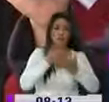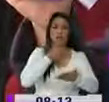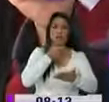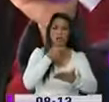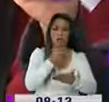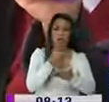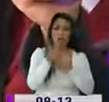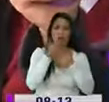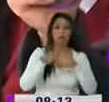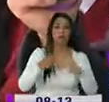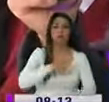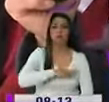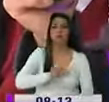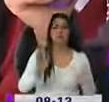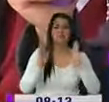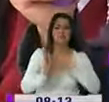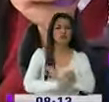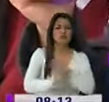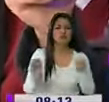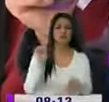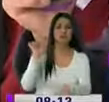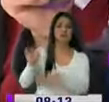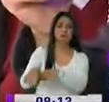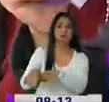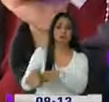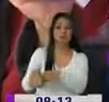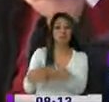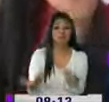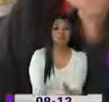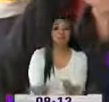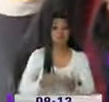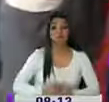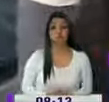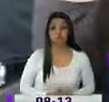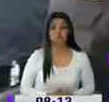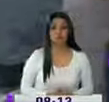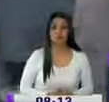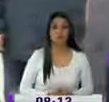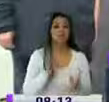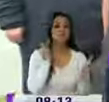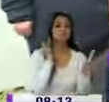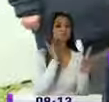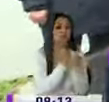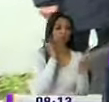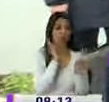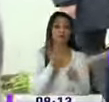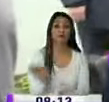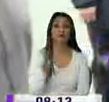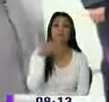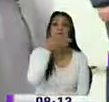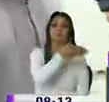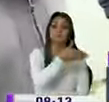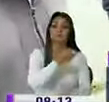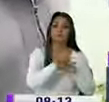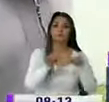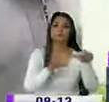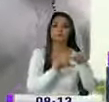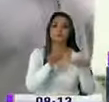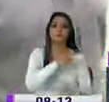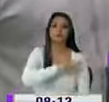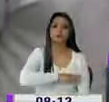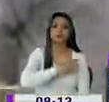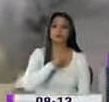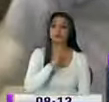todo, pero el municipio no nos ayuda en nada. Precisemos, por favor, ustedes acuden y les dicen que no